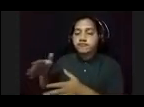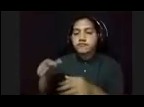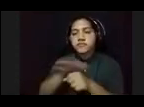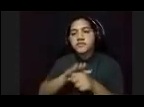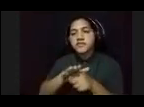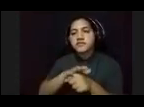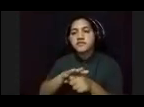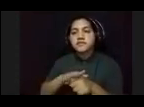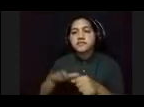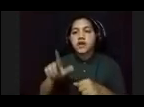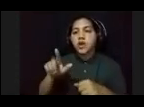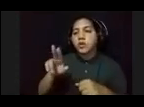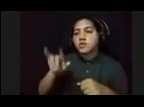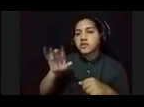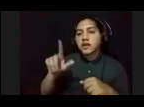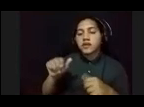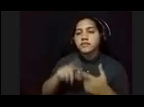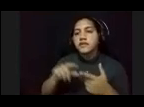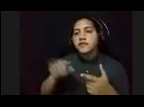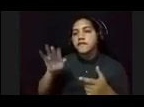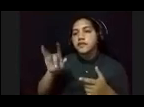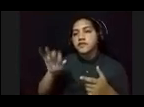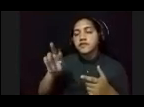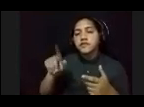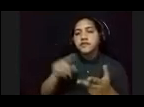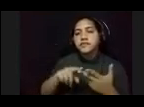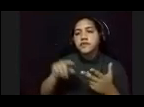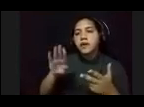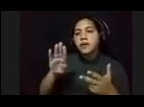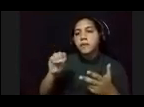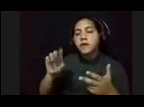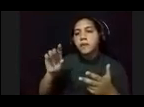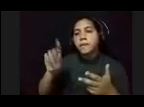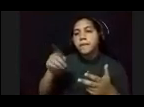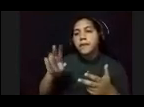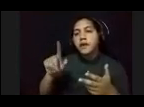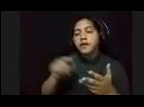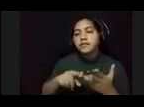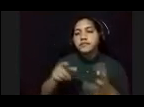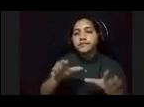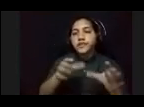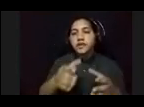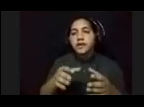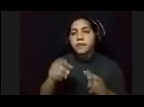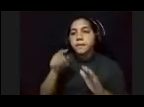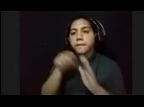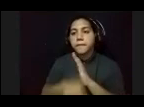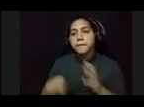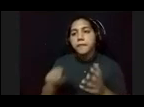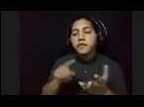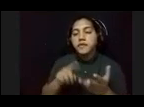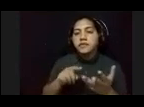calles Lucila y Felisa Silva, el barrio La Perla, la sección Matadero, el ranchón del